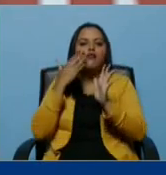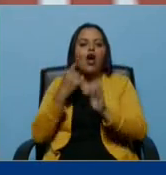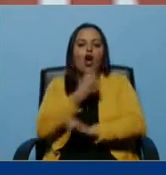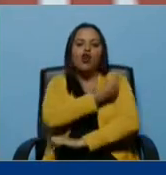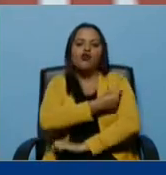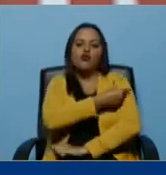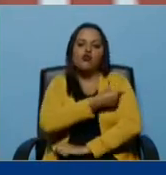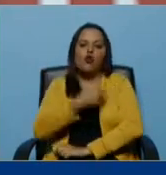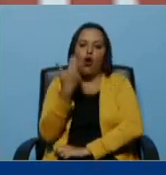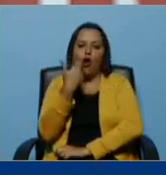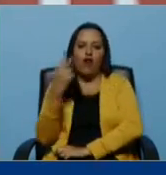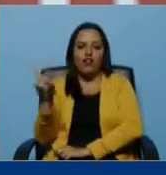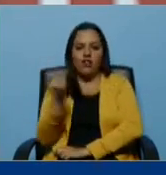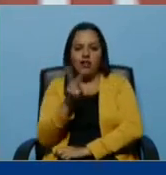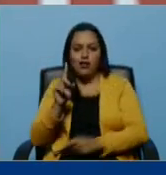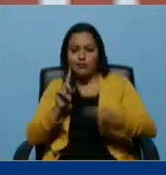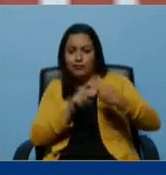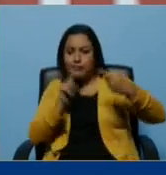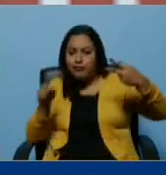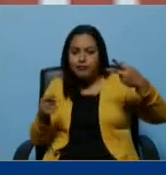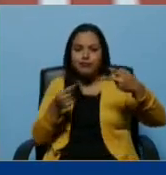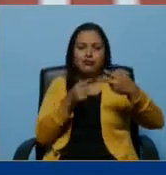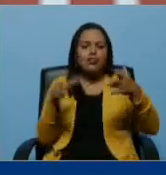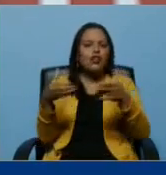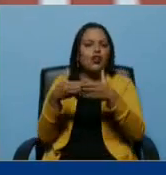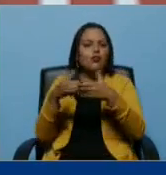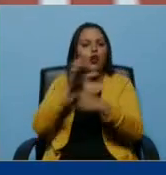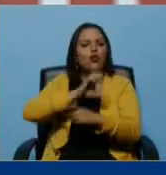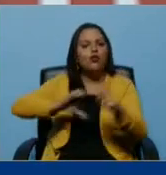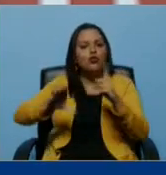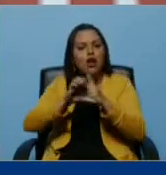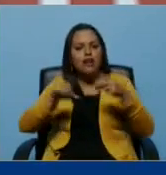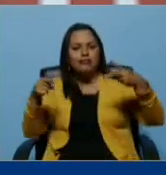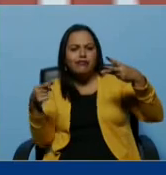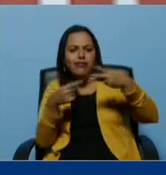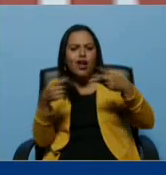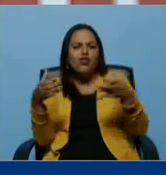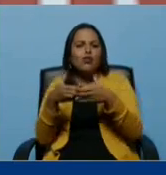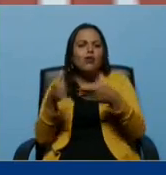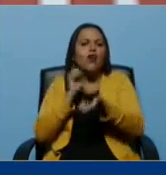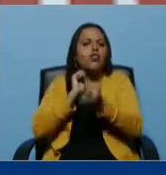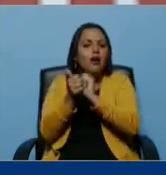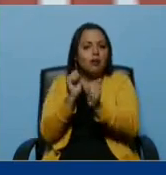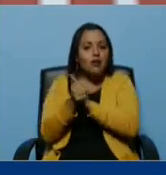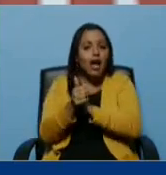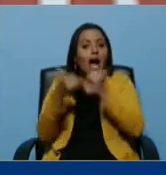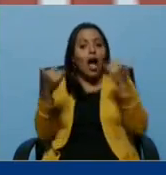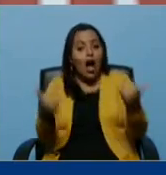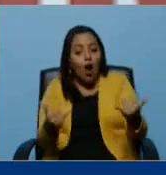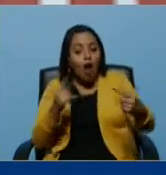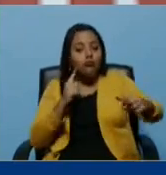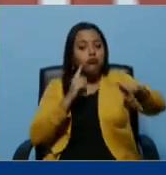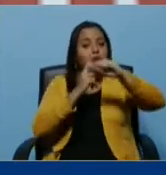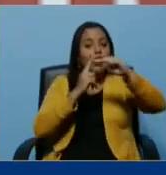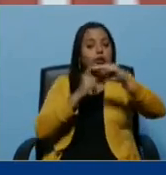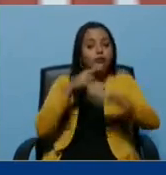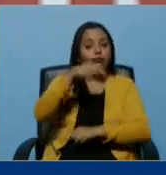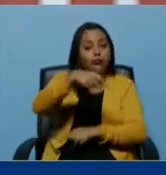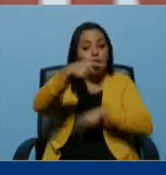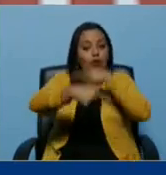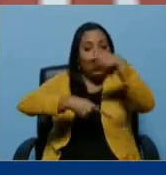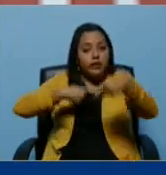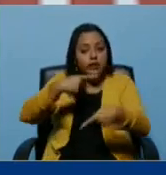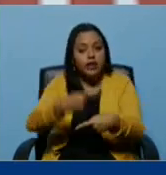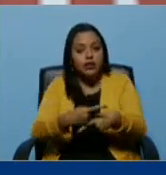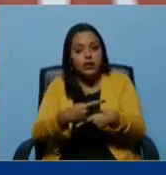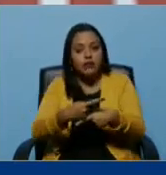Venezolana, organizaciones de índole cultural, deportivas, que más bien se van a ver favorecidas por todo este proceso